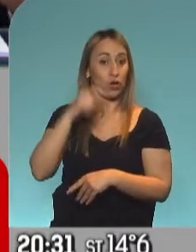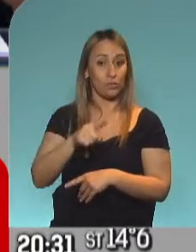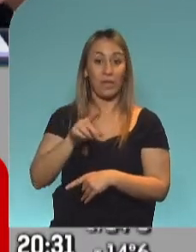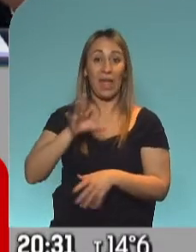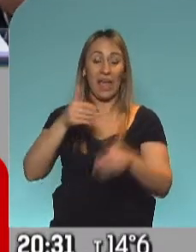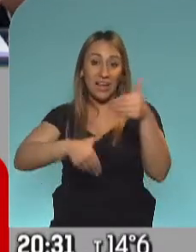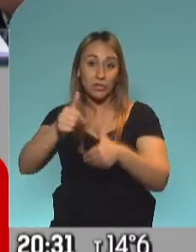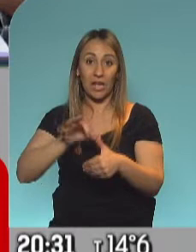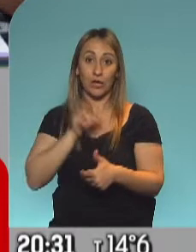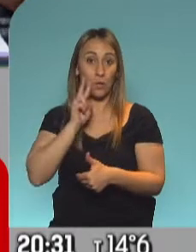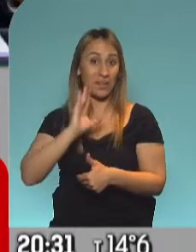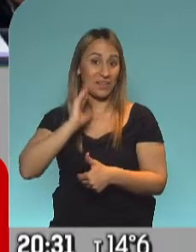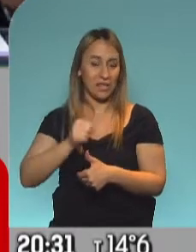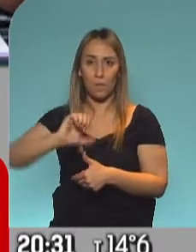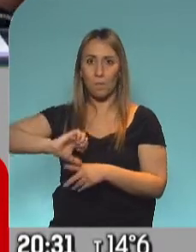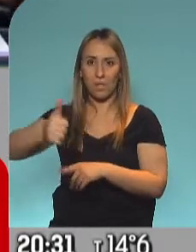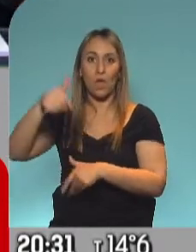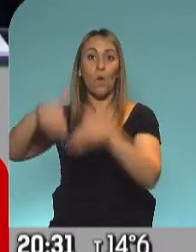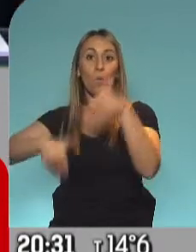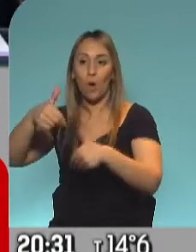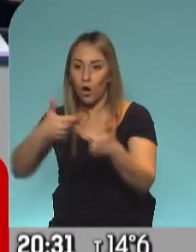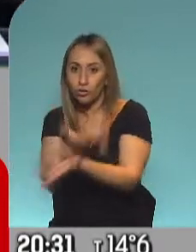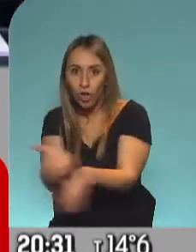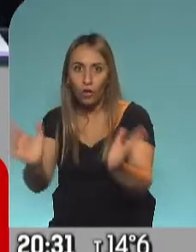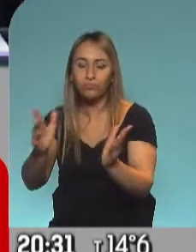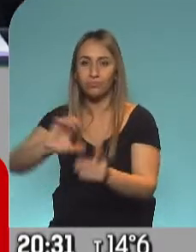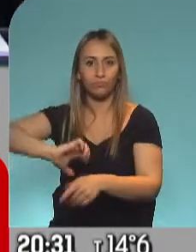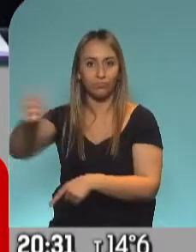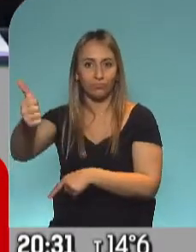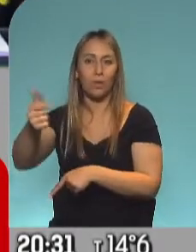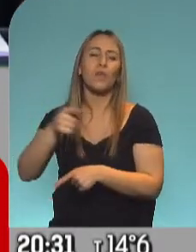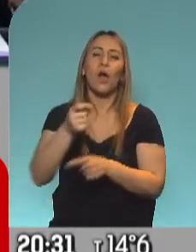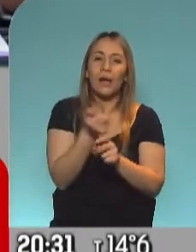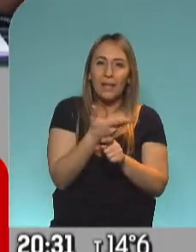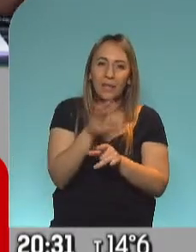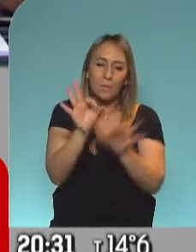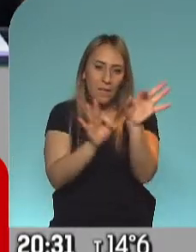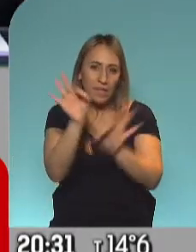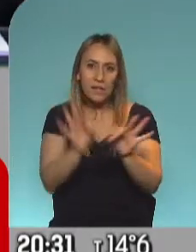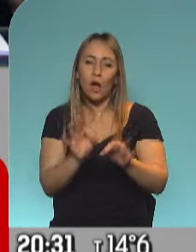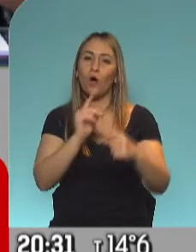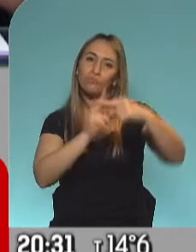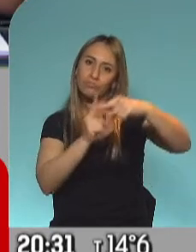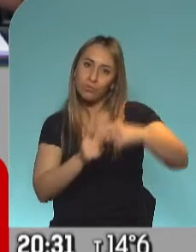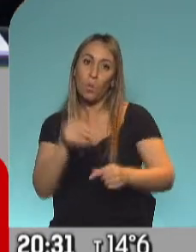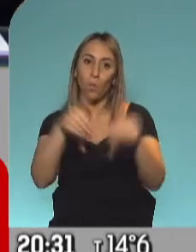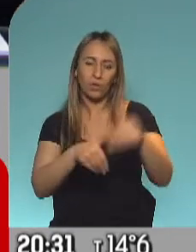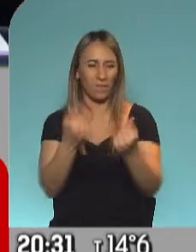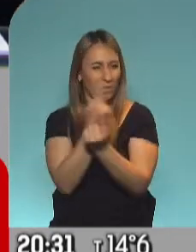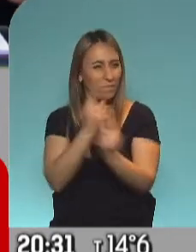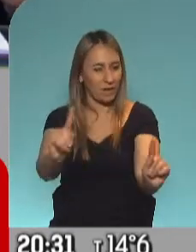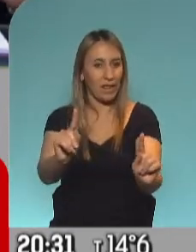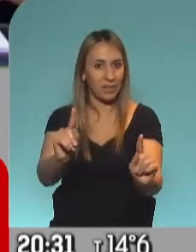ganó en cantidad de votos, lo que se llama el voto popular. Claro. Pero por distrito se mide distinto, se mide de otra manera. Bueno, las elecciones presidenciales en los Estados Unidos